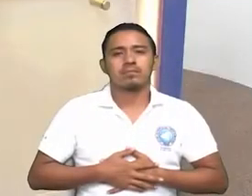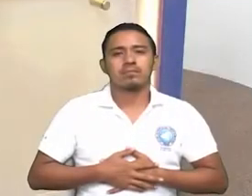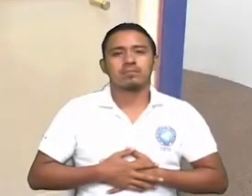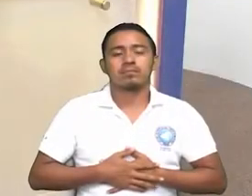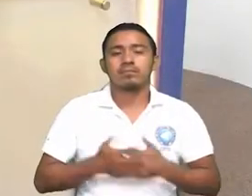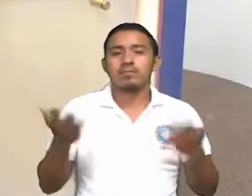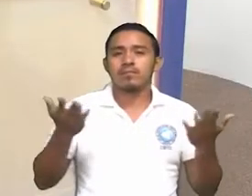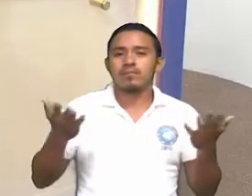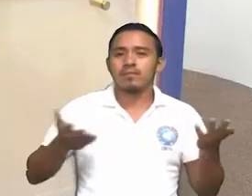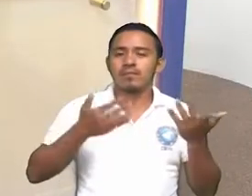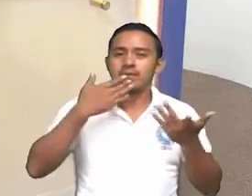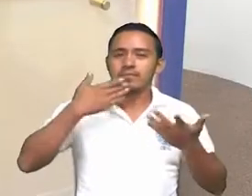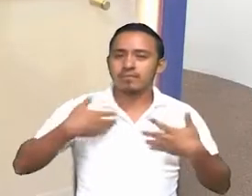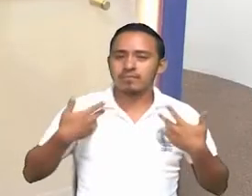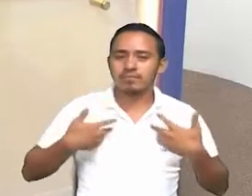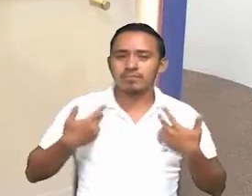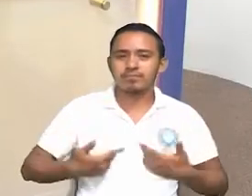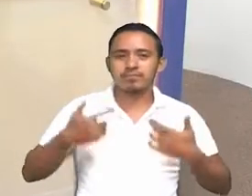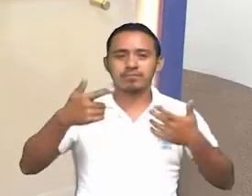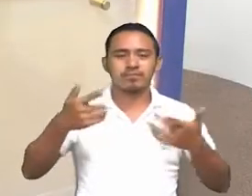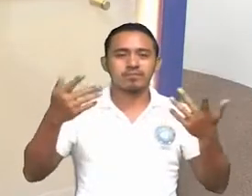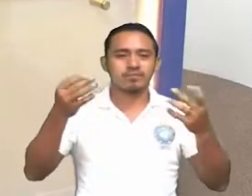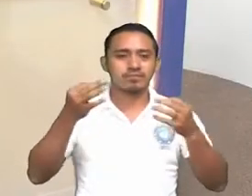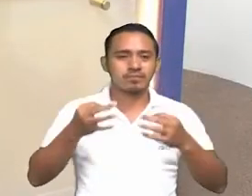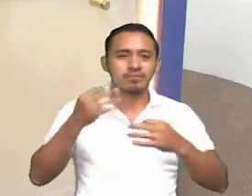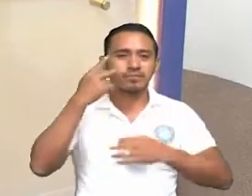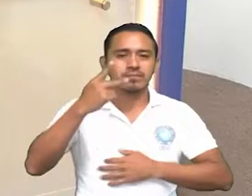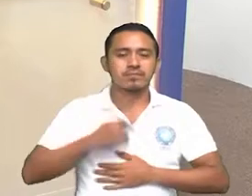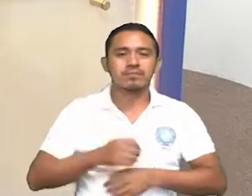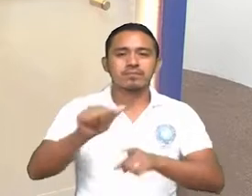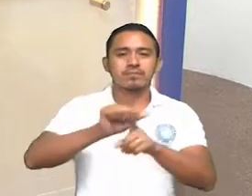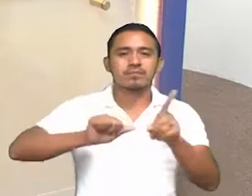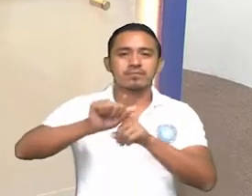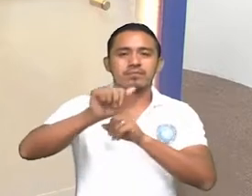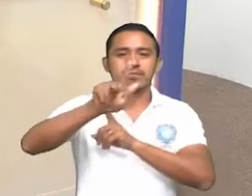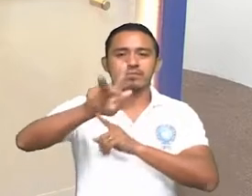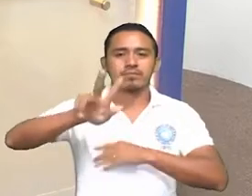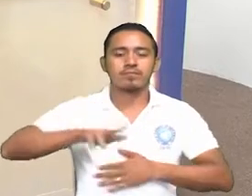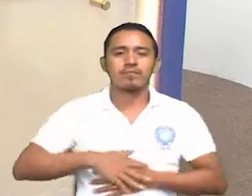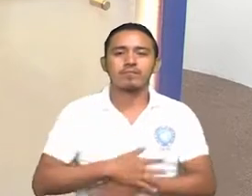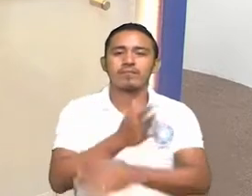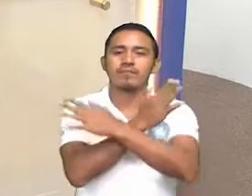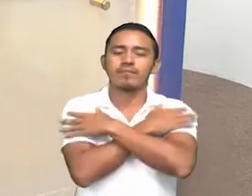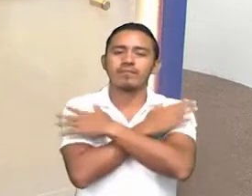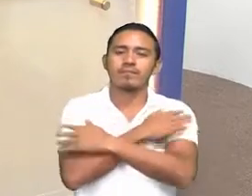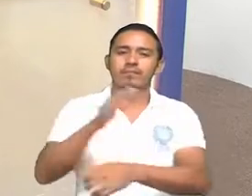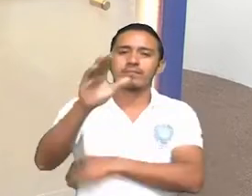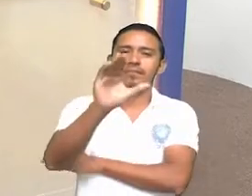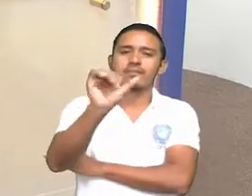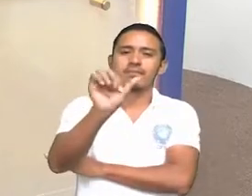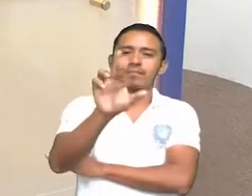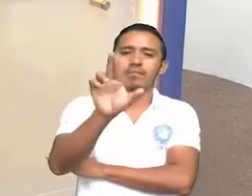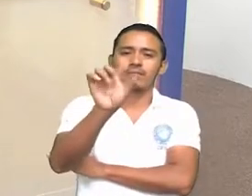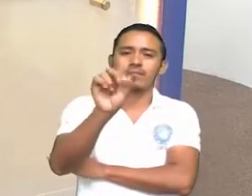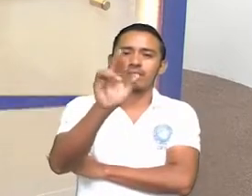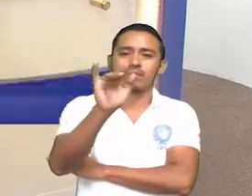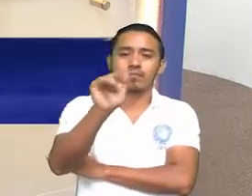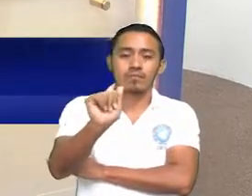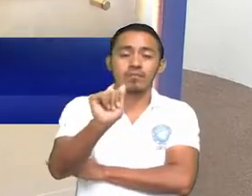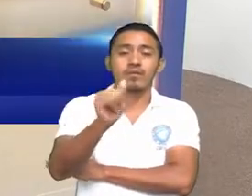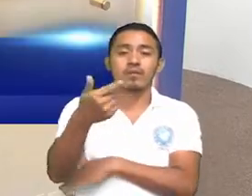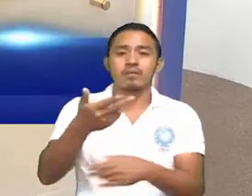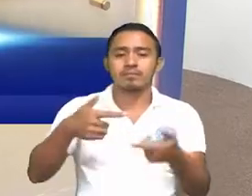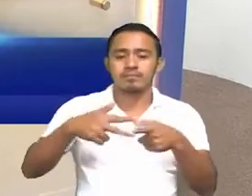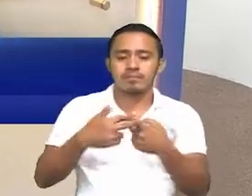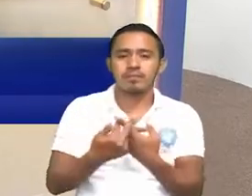¿Qué tal? Es un gusto que nos acompañen a esta hora. Esto es Noticias Asamblea TV. Les saluda Carolina Mayorga e iniciamos con nuestras